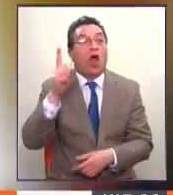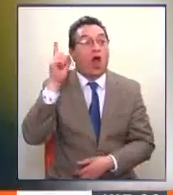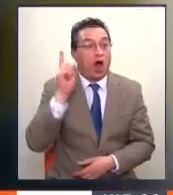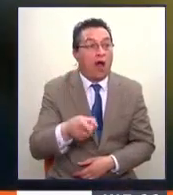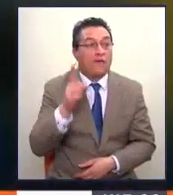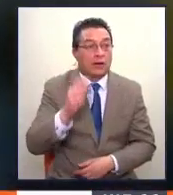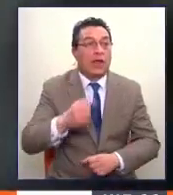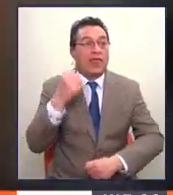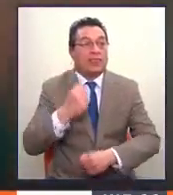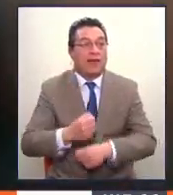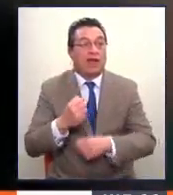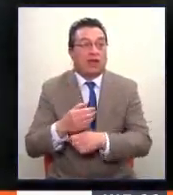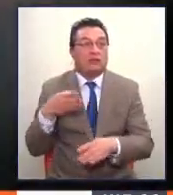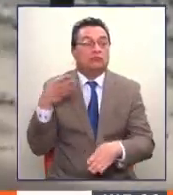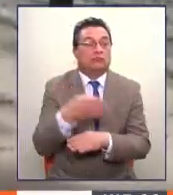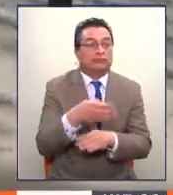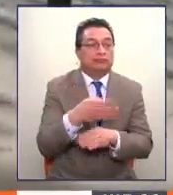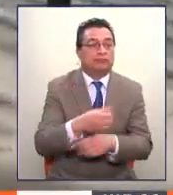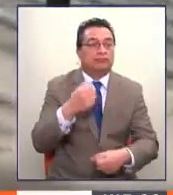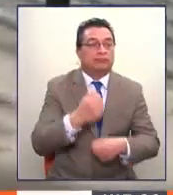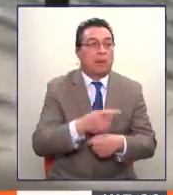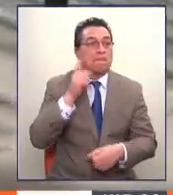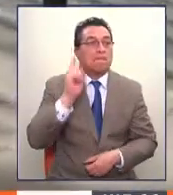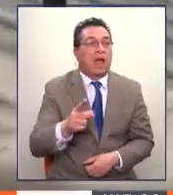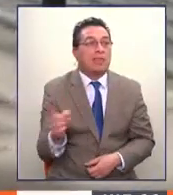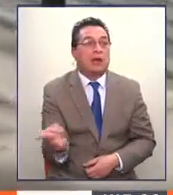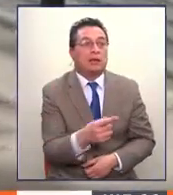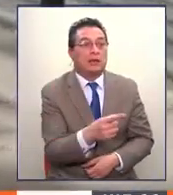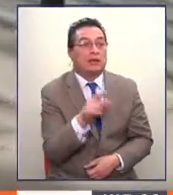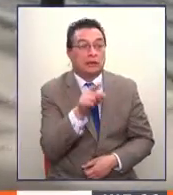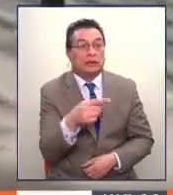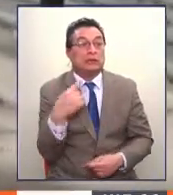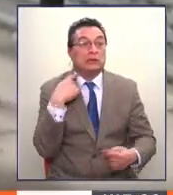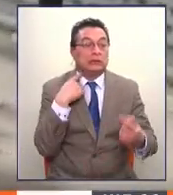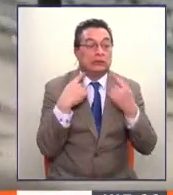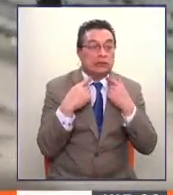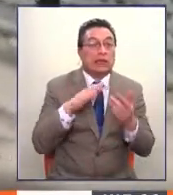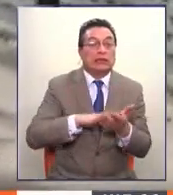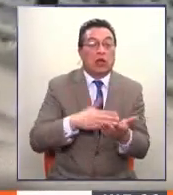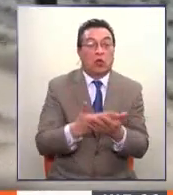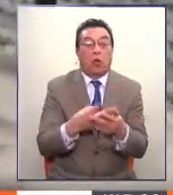empleados a concurrir a sus labores poniéndolos a ellos a sus clientes ya la salud pública en riesgo